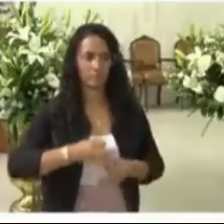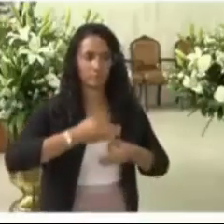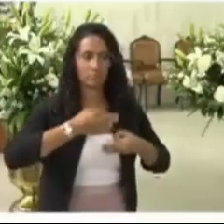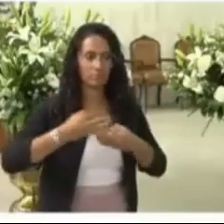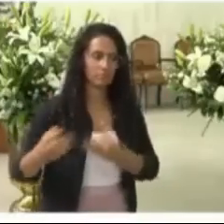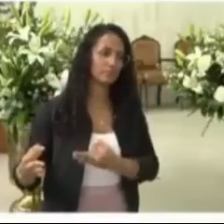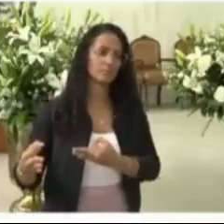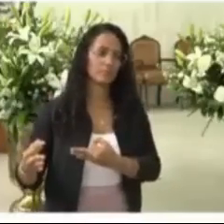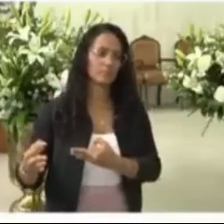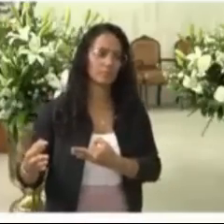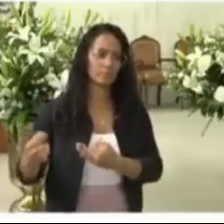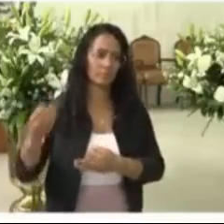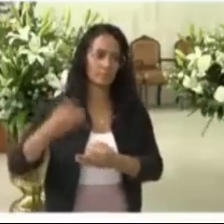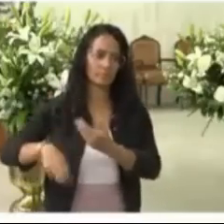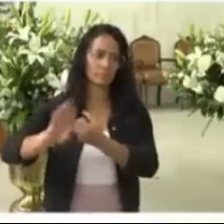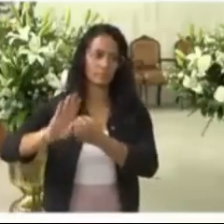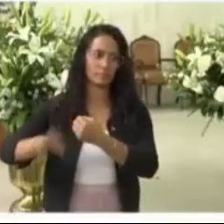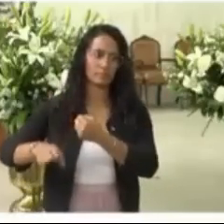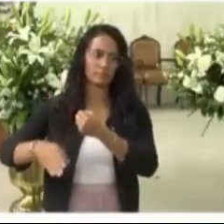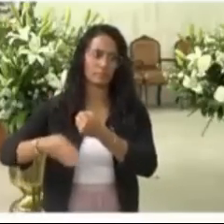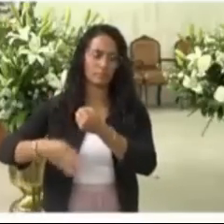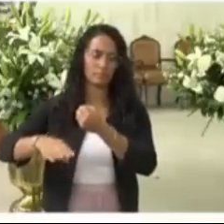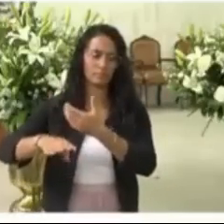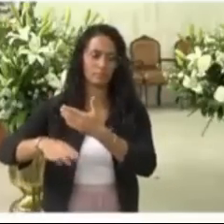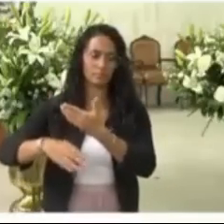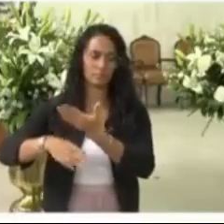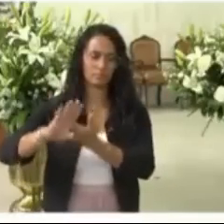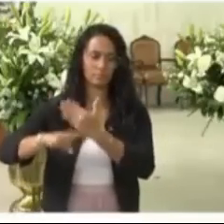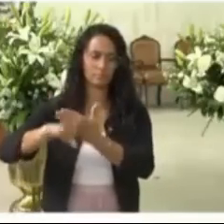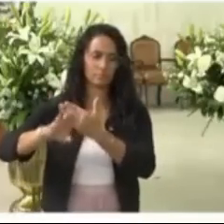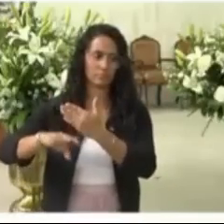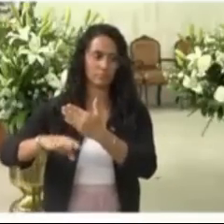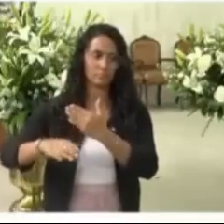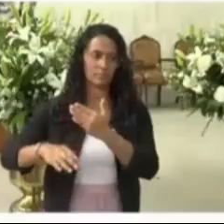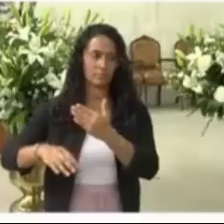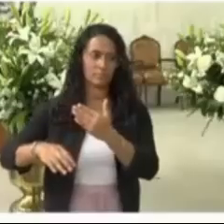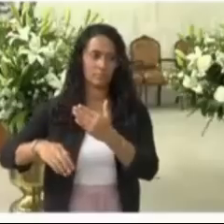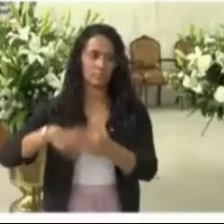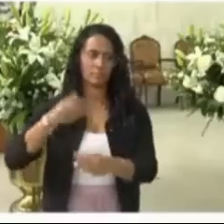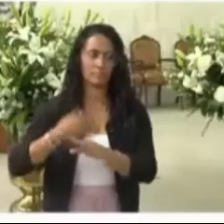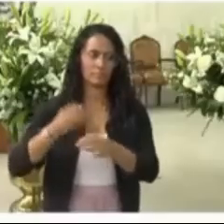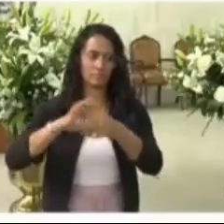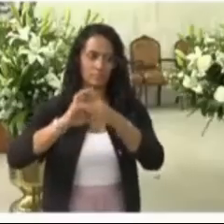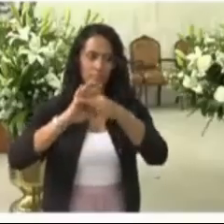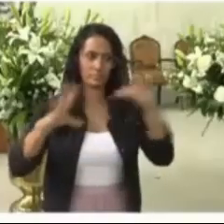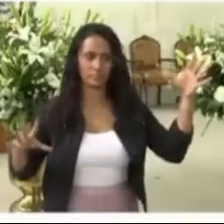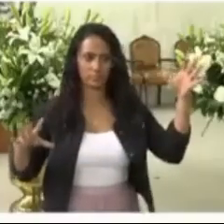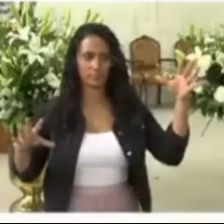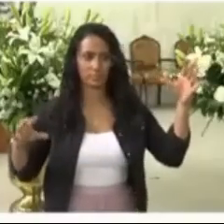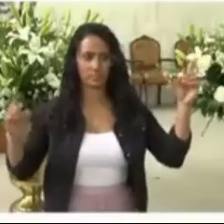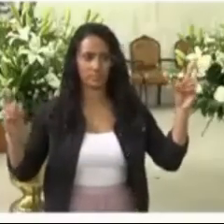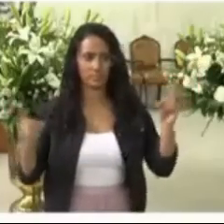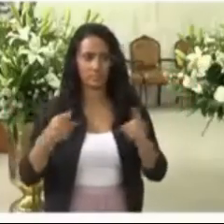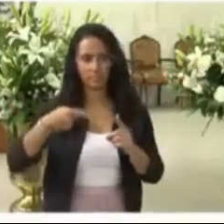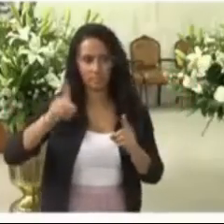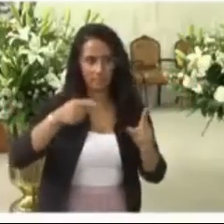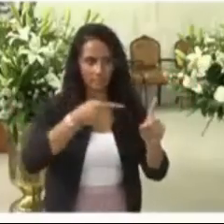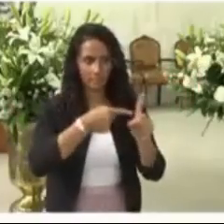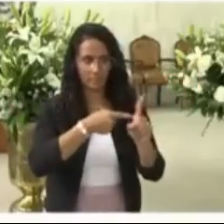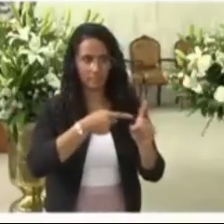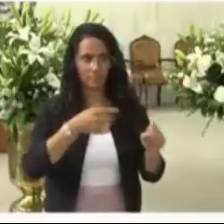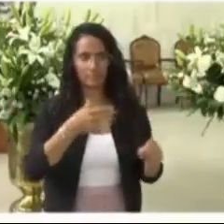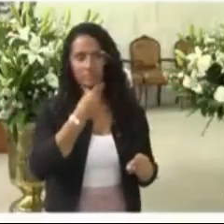hablado por medio de los profetas. Esa actitud de Josías de temblar